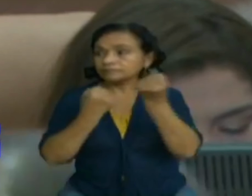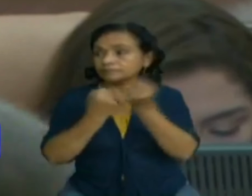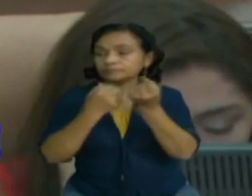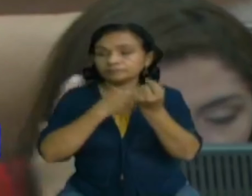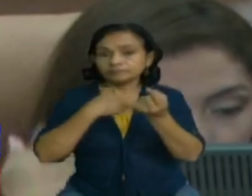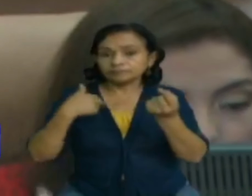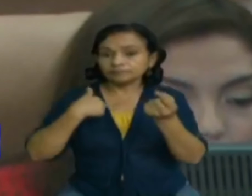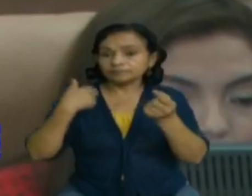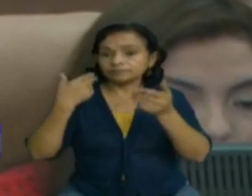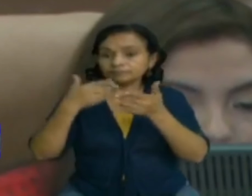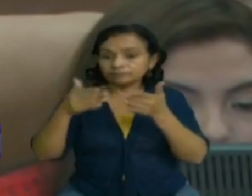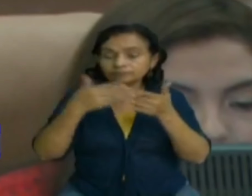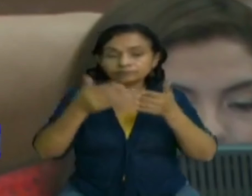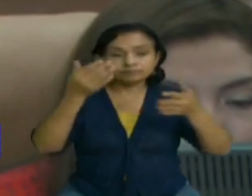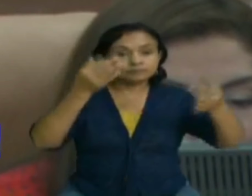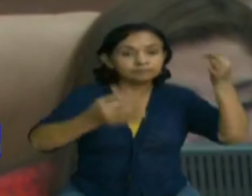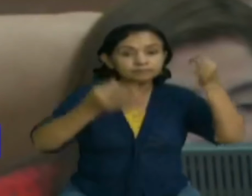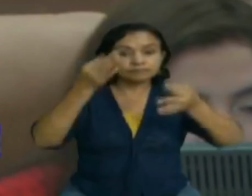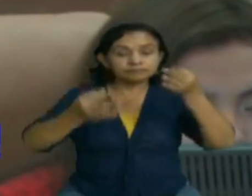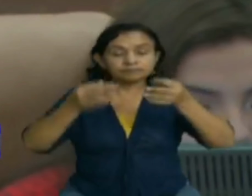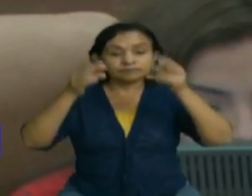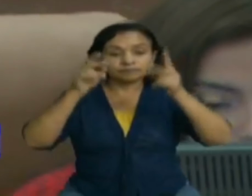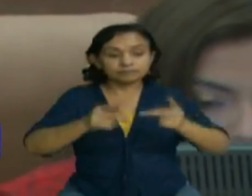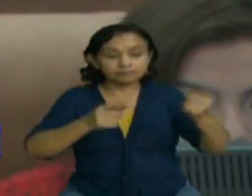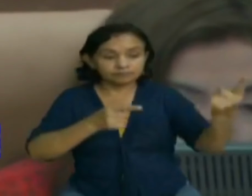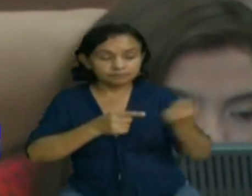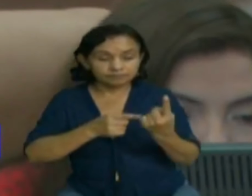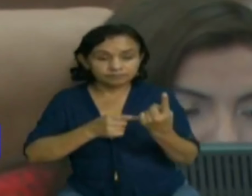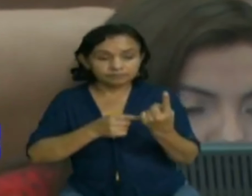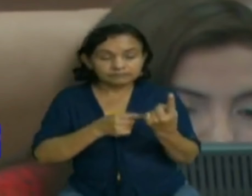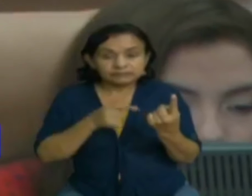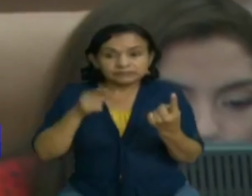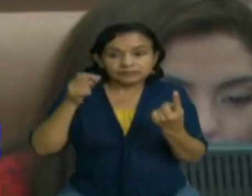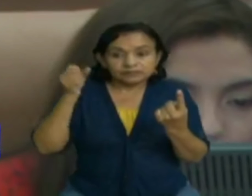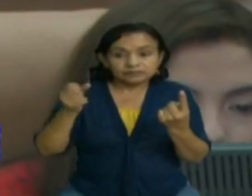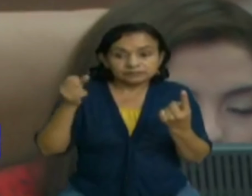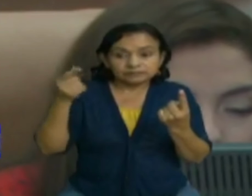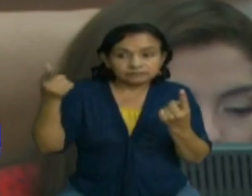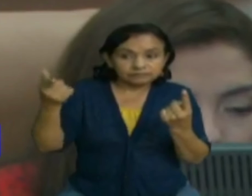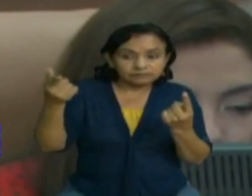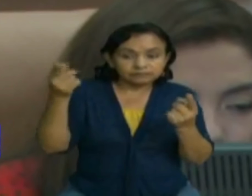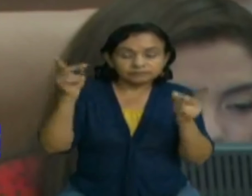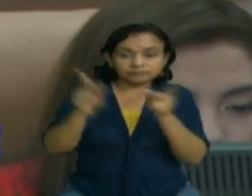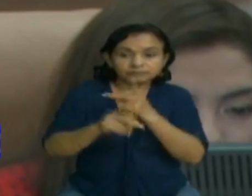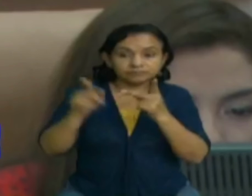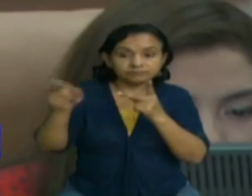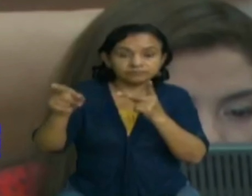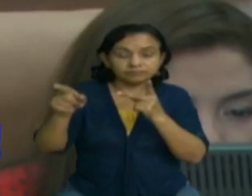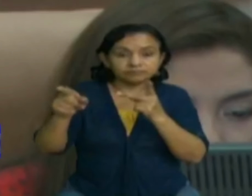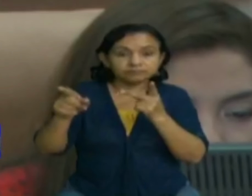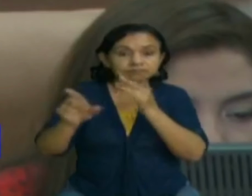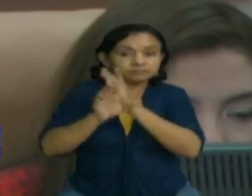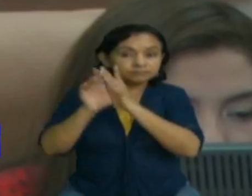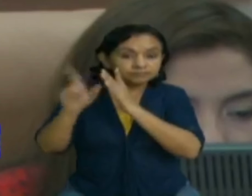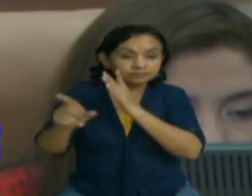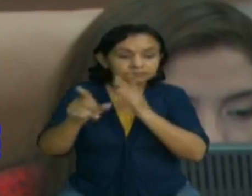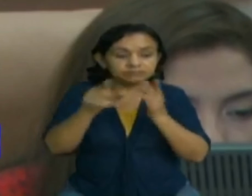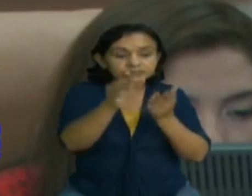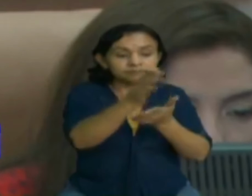el acceso a la justicia a las víctimas en general y a las víctimas que están en condiciones